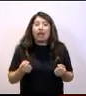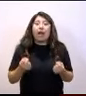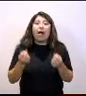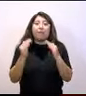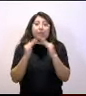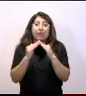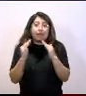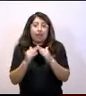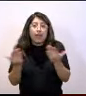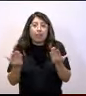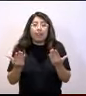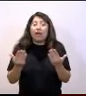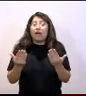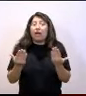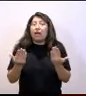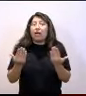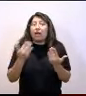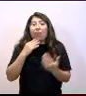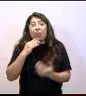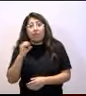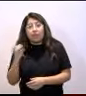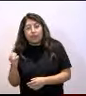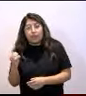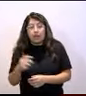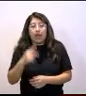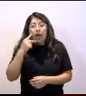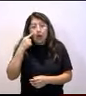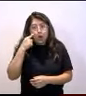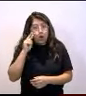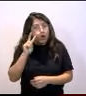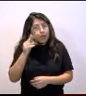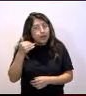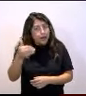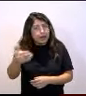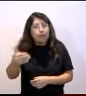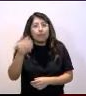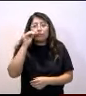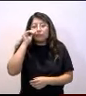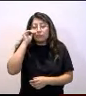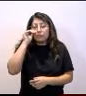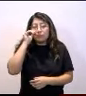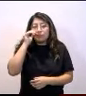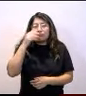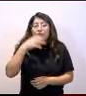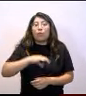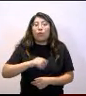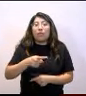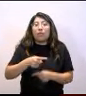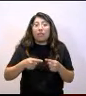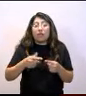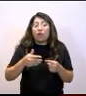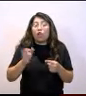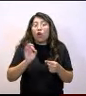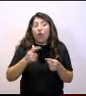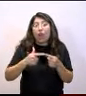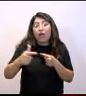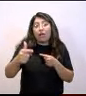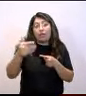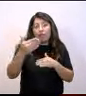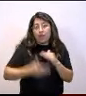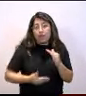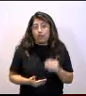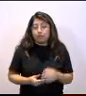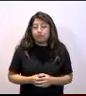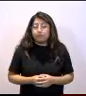vivienda, recortes en dependencia. Lo veremos, aunque sea a medio o largo plazo.